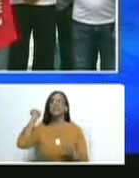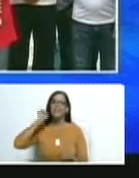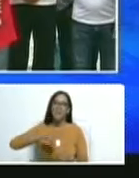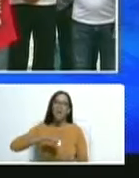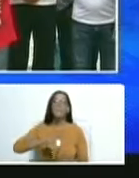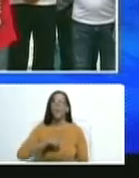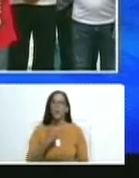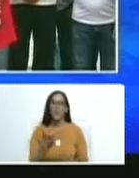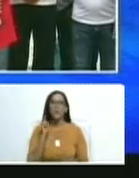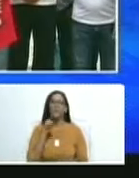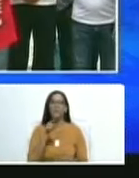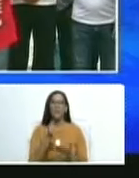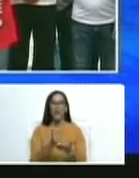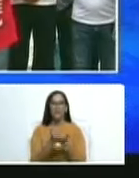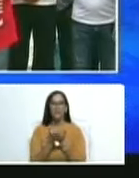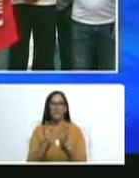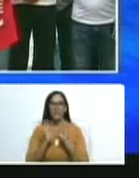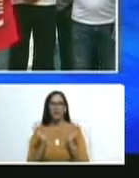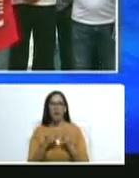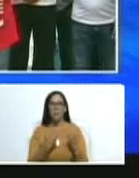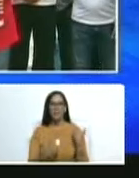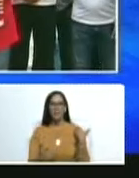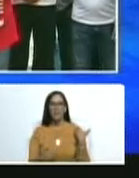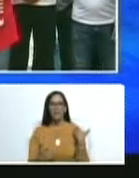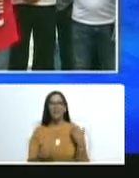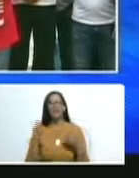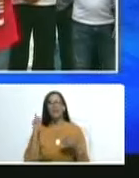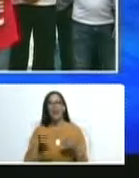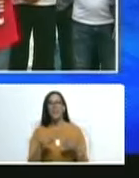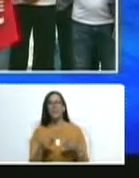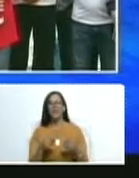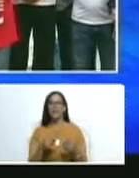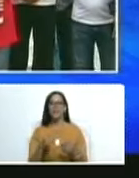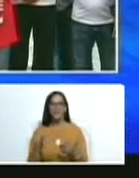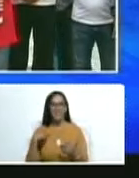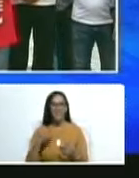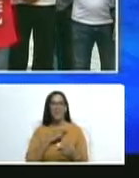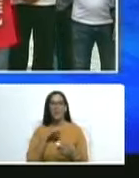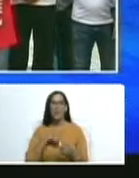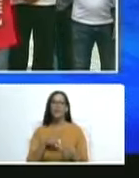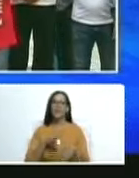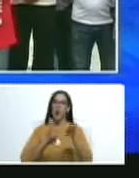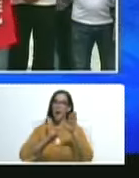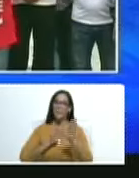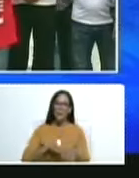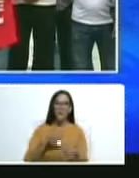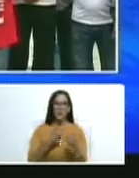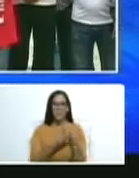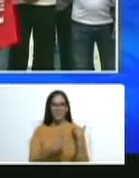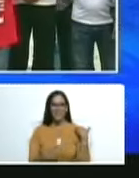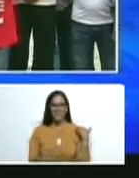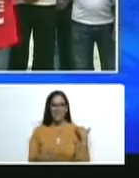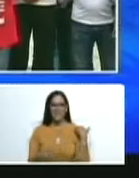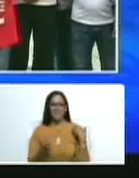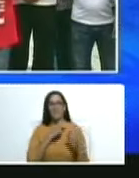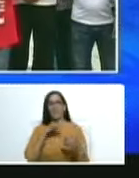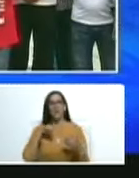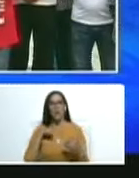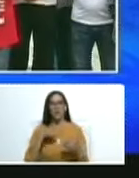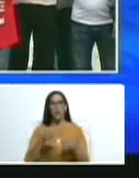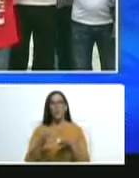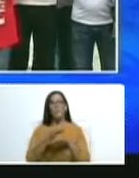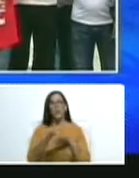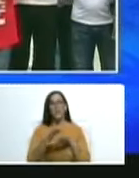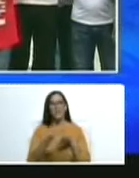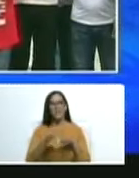que usted nos ayude de esta forma, presidente. Y también cuente con nuestro apoyo, presidente, de nuestro